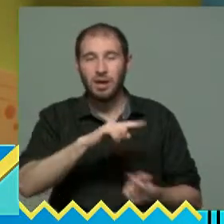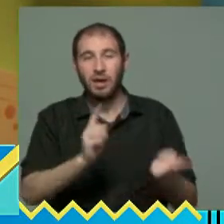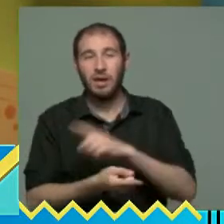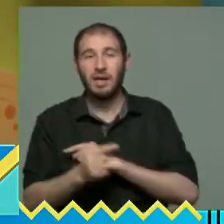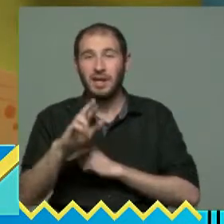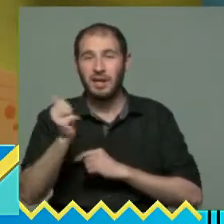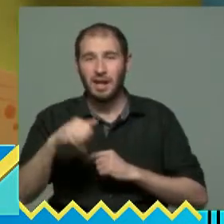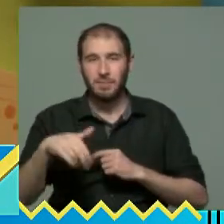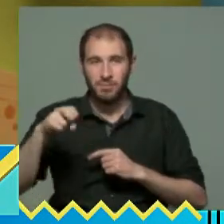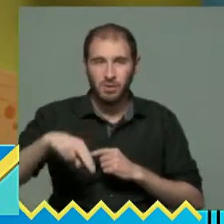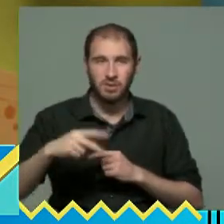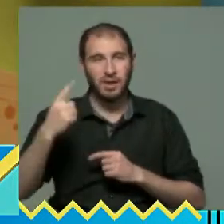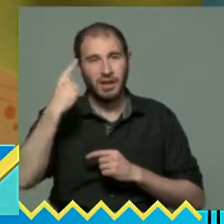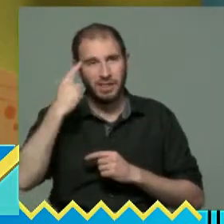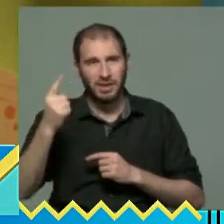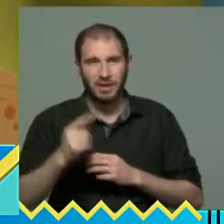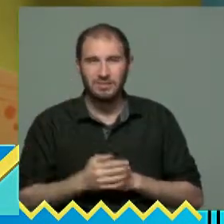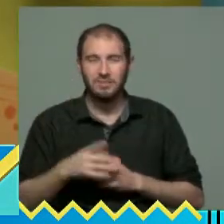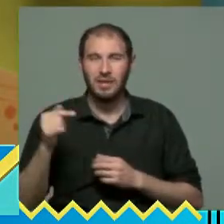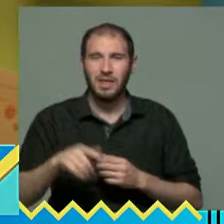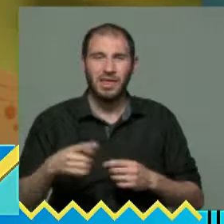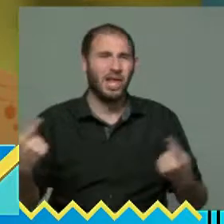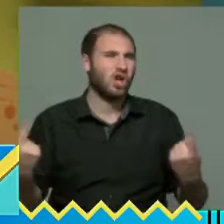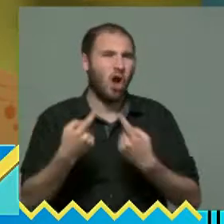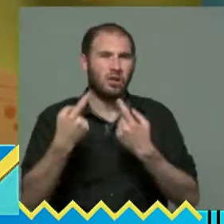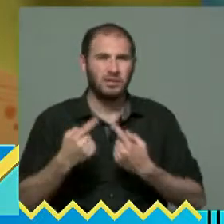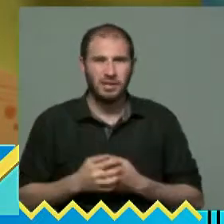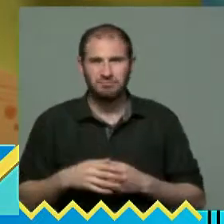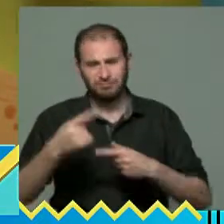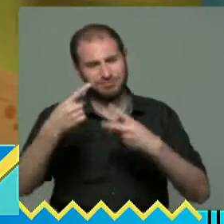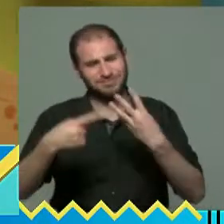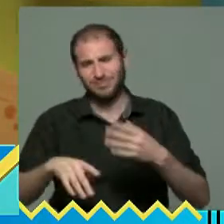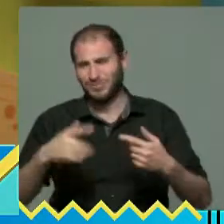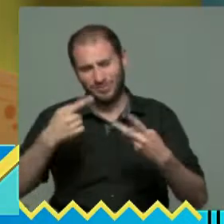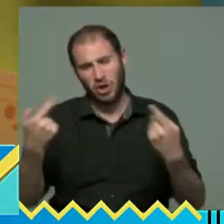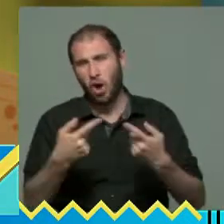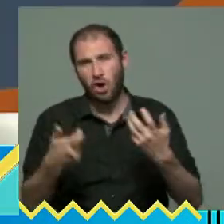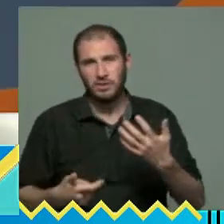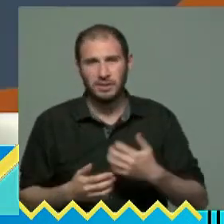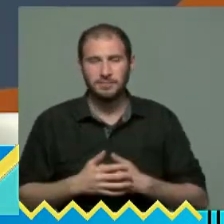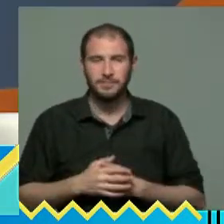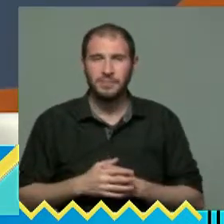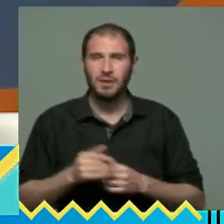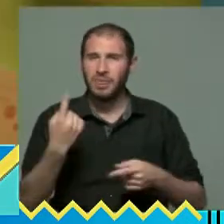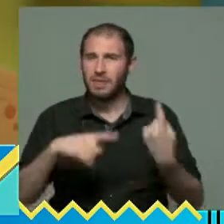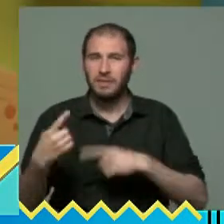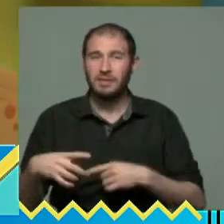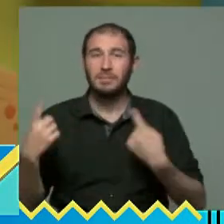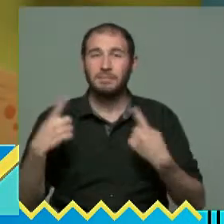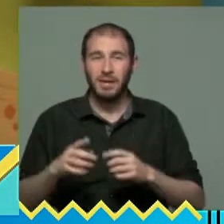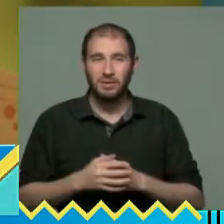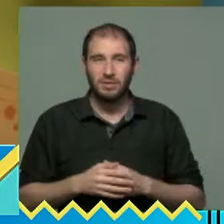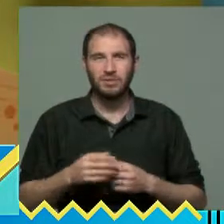Ramón, que es una ideología absolutamente contraria en todo aspecto a Juan Jofré, una cosa distinta, pero que